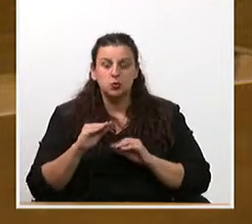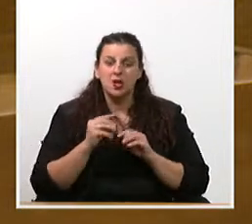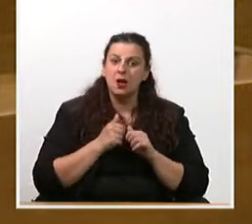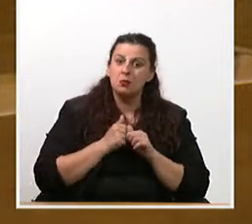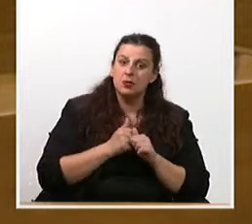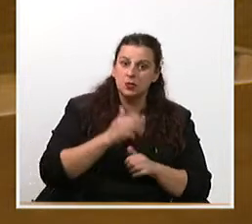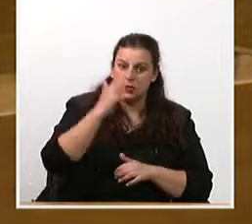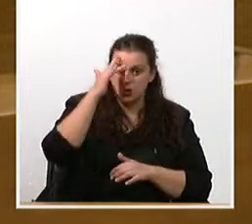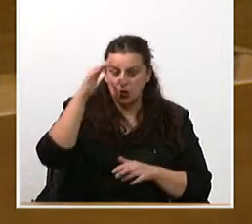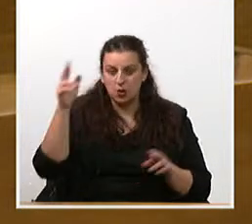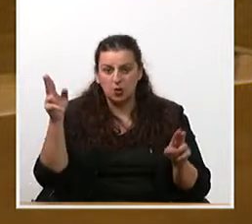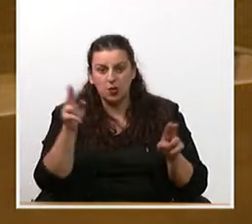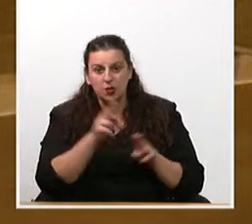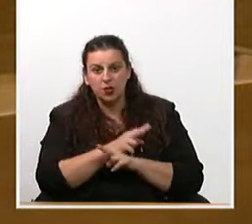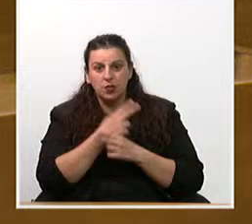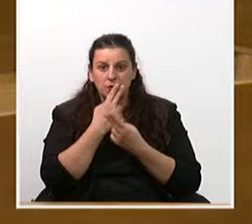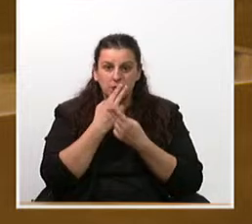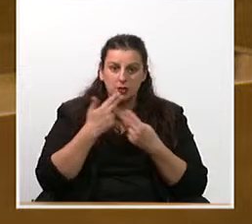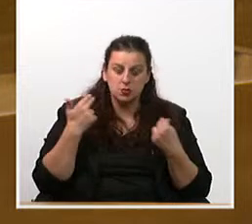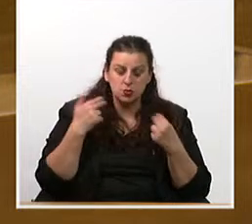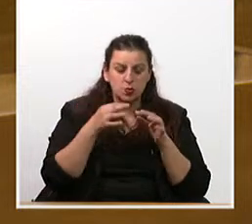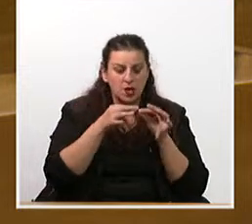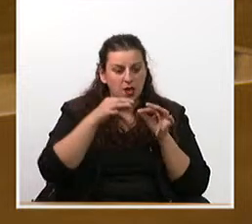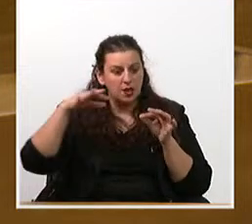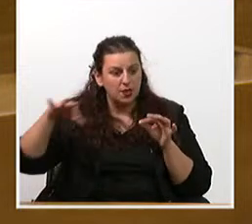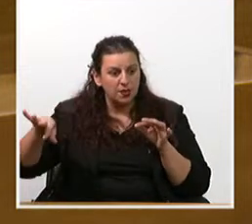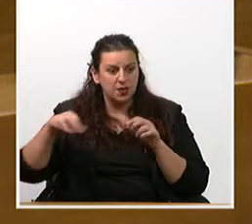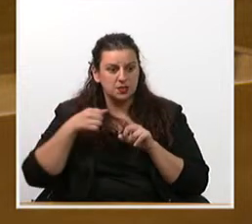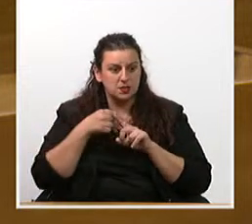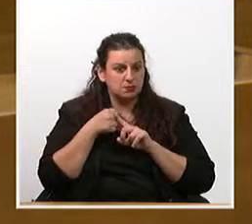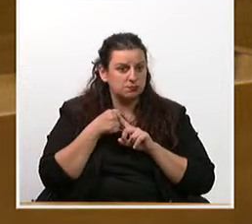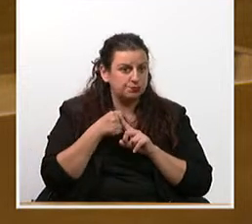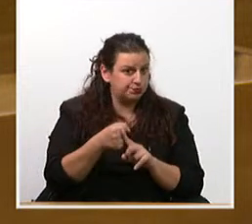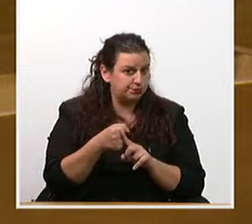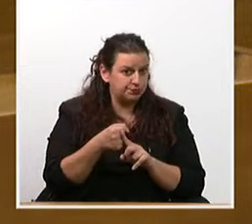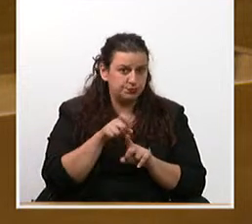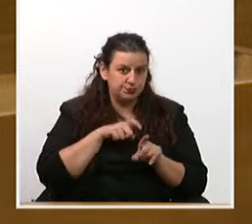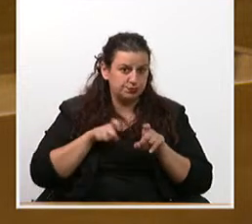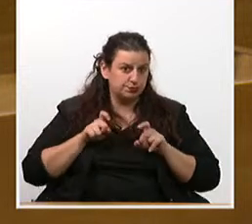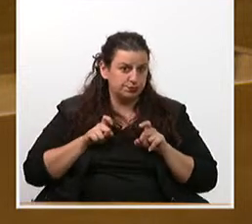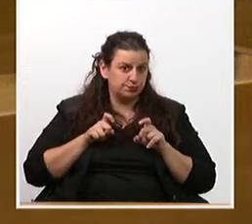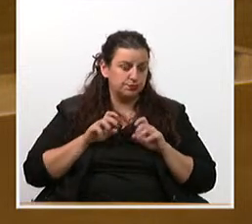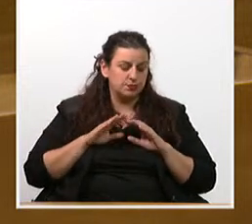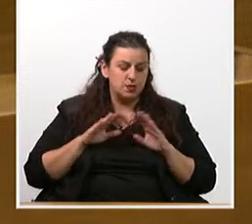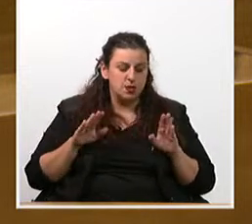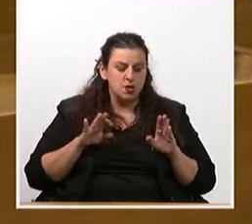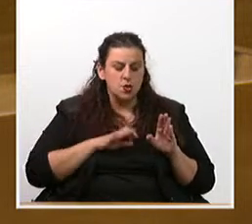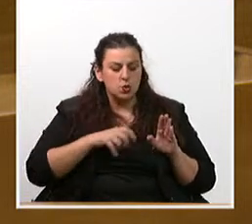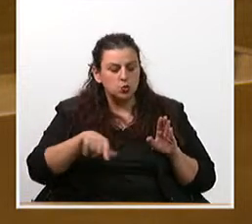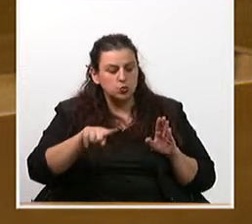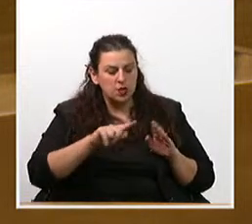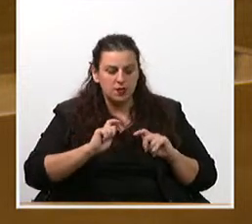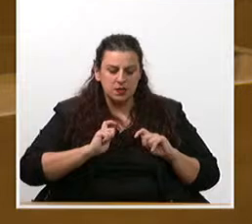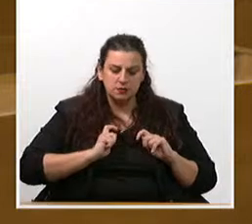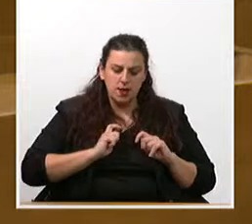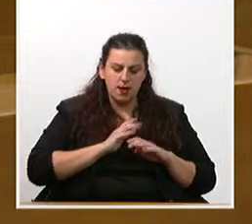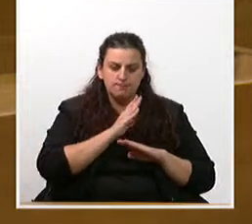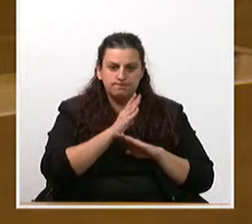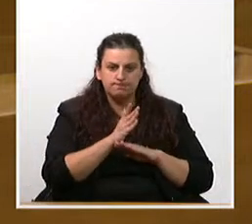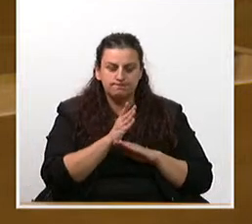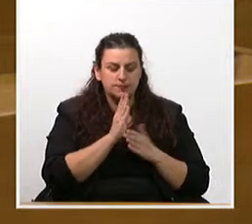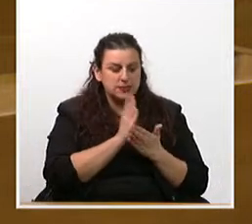censura cancel purges y represi conseller y per untir al